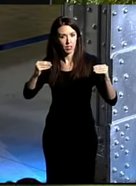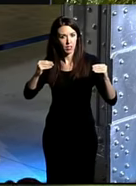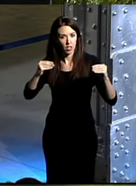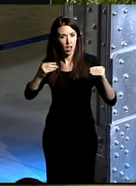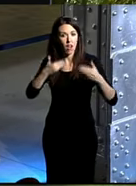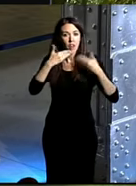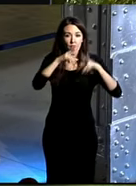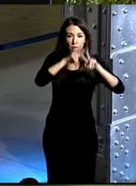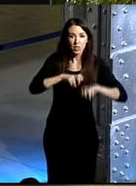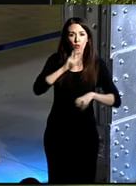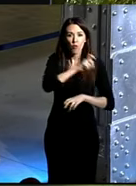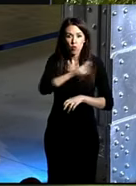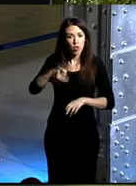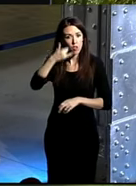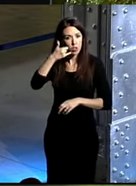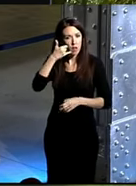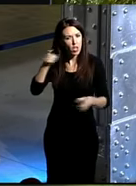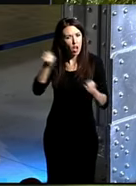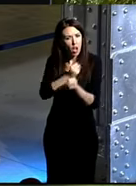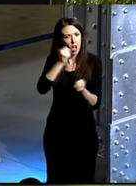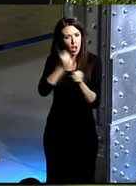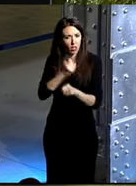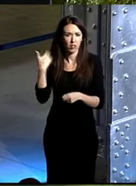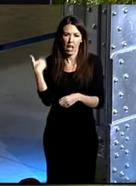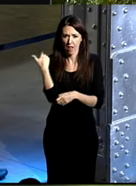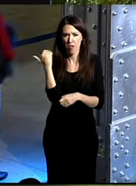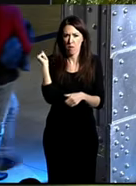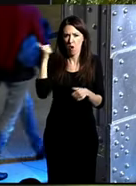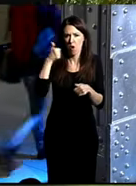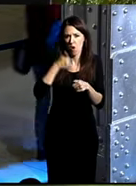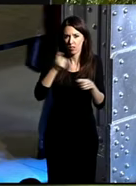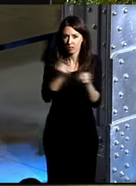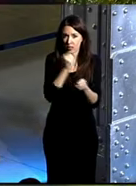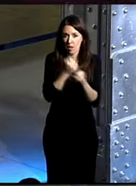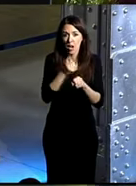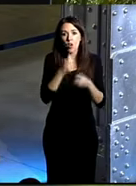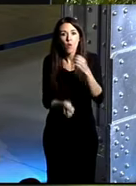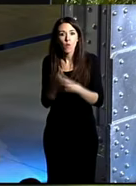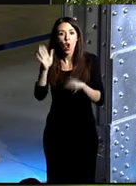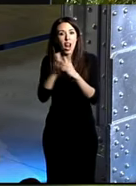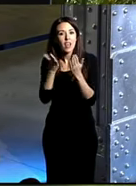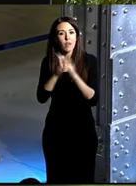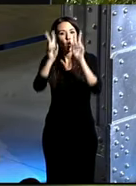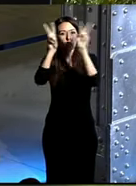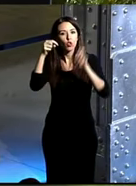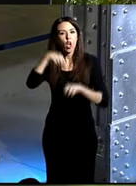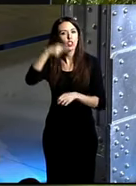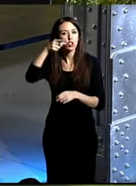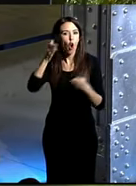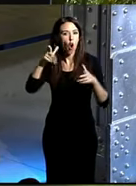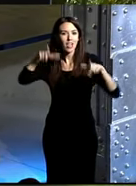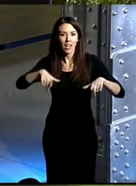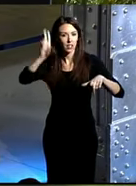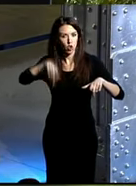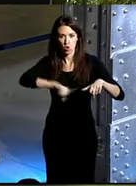partir de una investigación en la que Fundación Telefónica lleva trabajando desde algún tiempo y que ha dado lugar al libro Esto no es una clase.